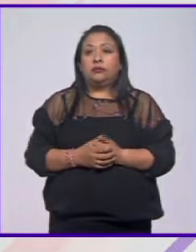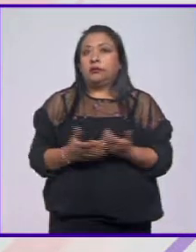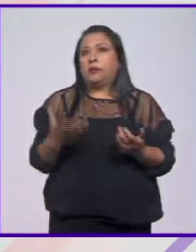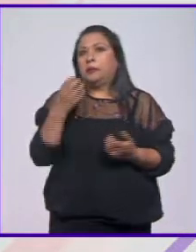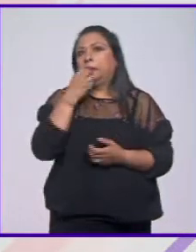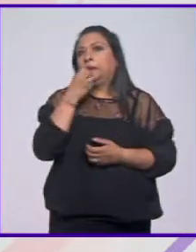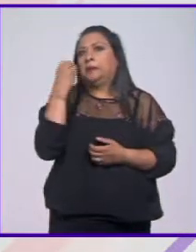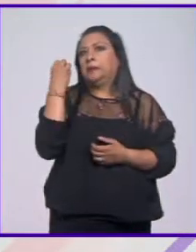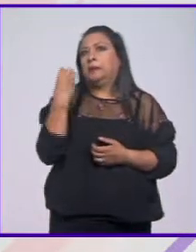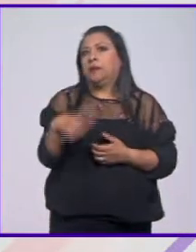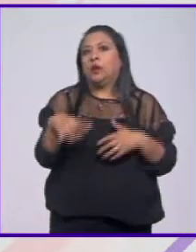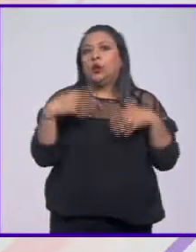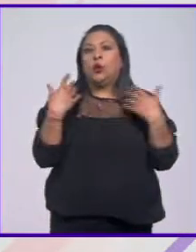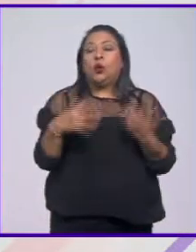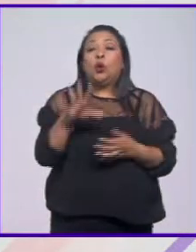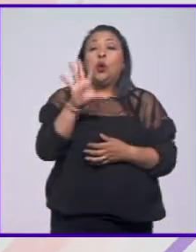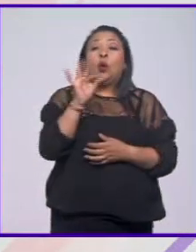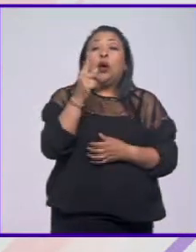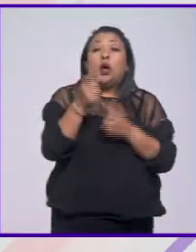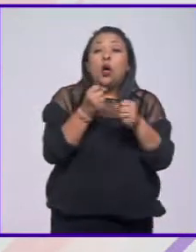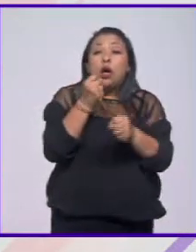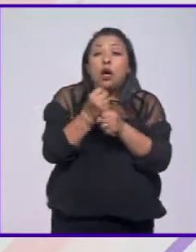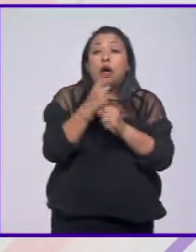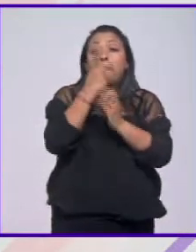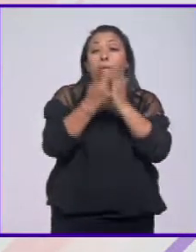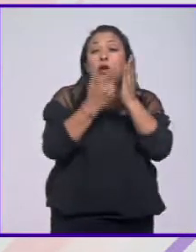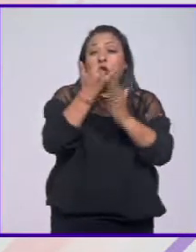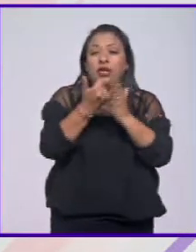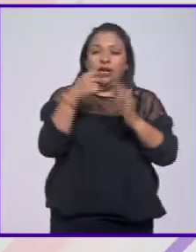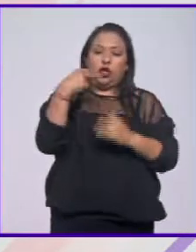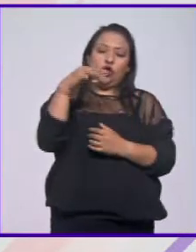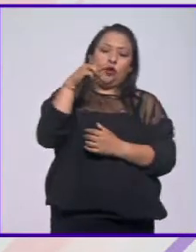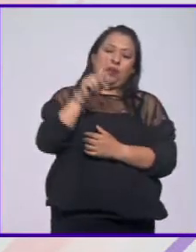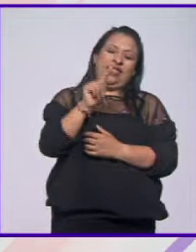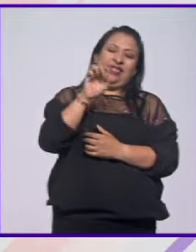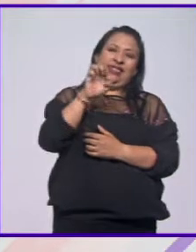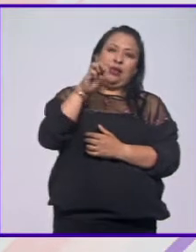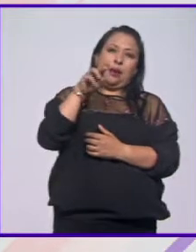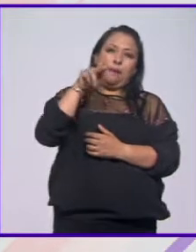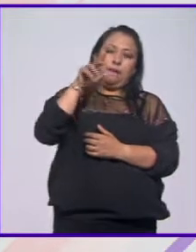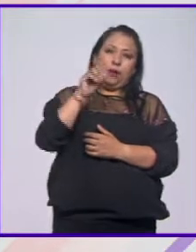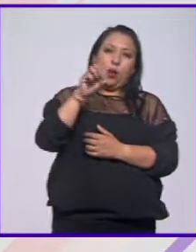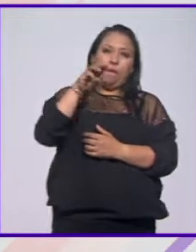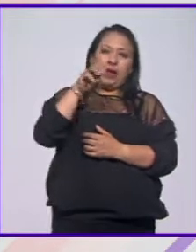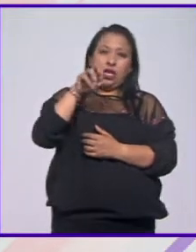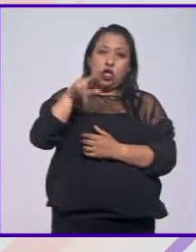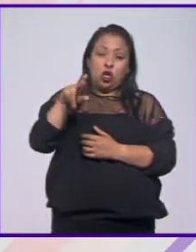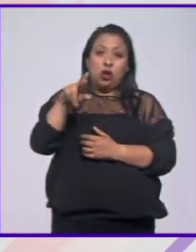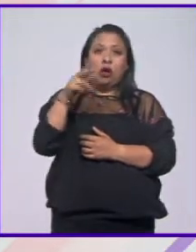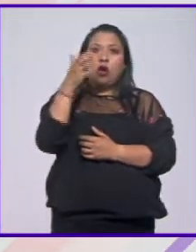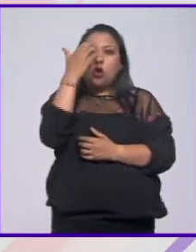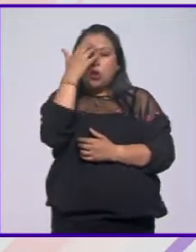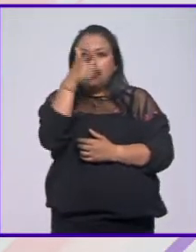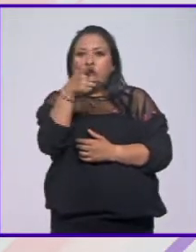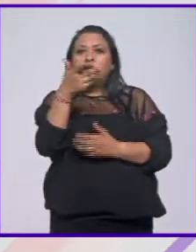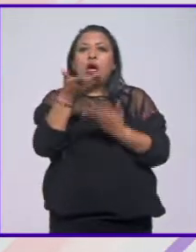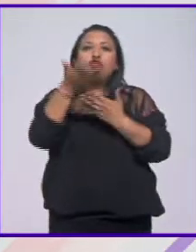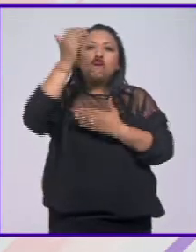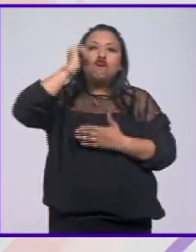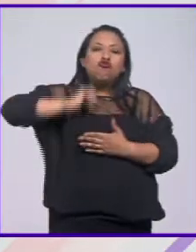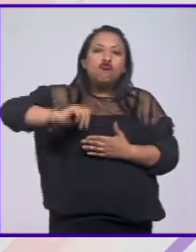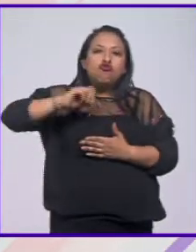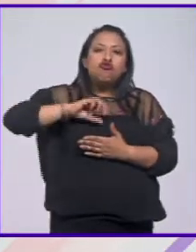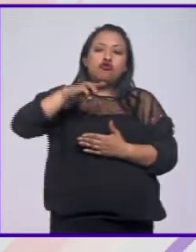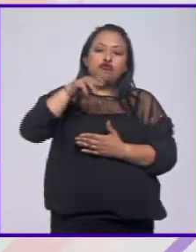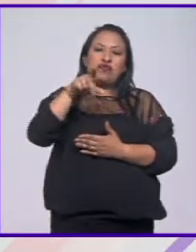Qué maravilla, Rafael. 41 años del proyecto Templo Mayor, que nos ha permitido conocer este rostro del mexica